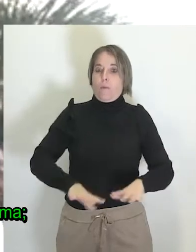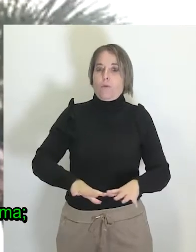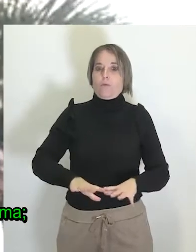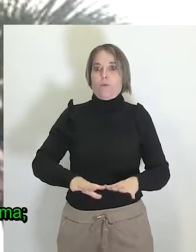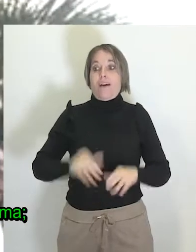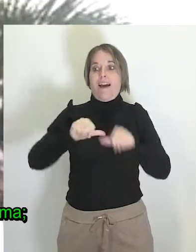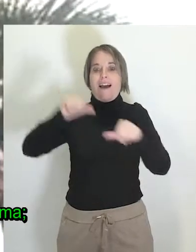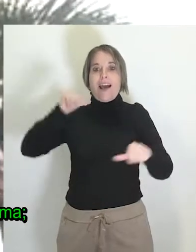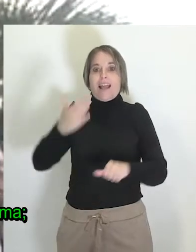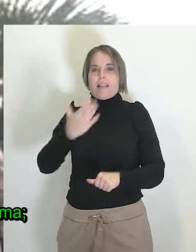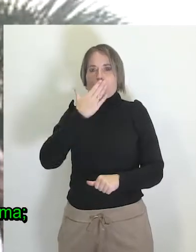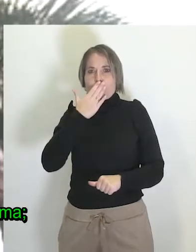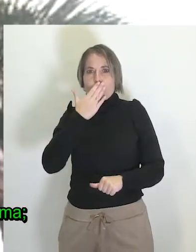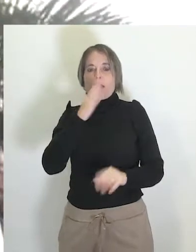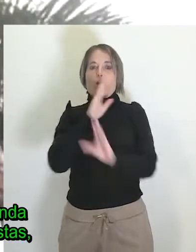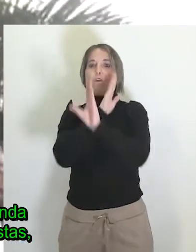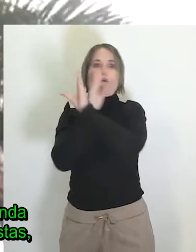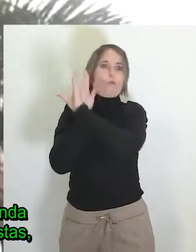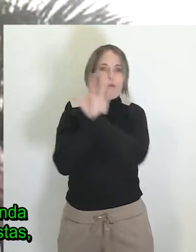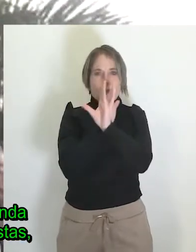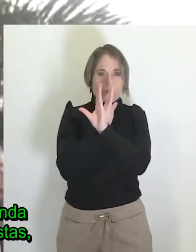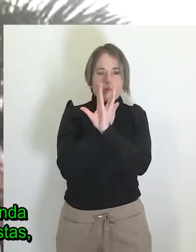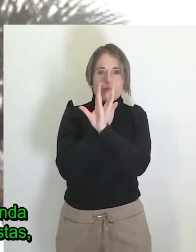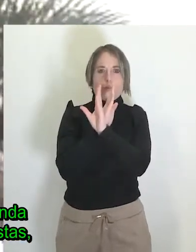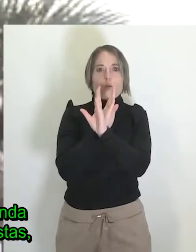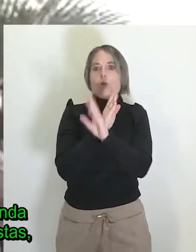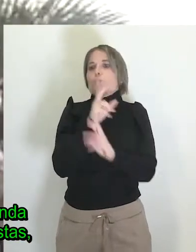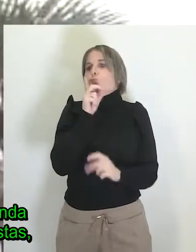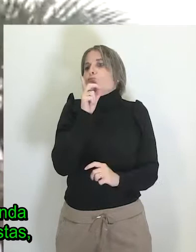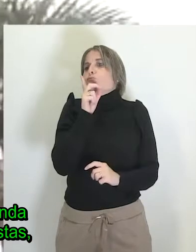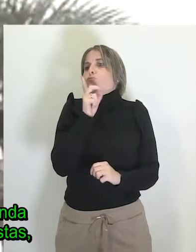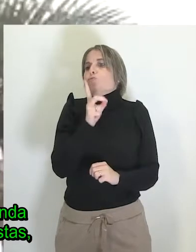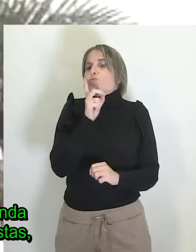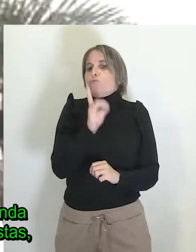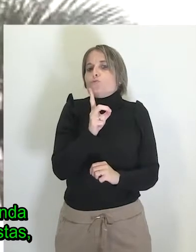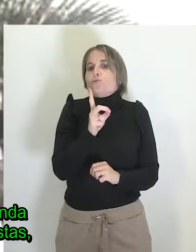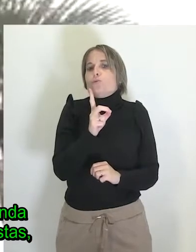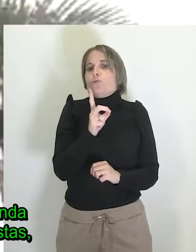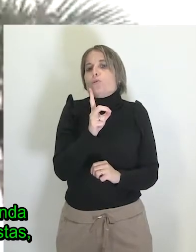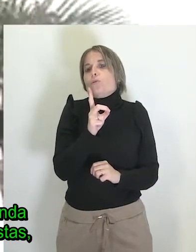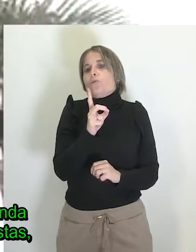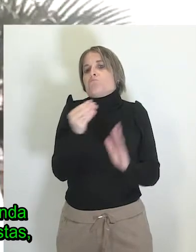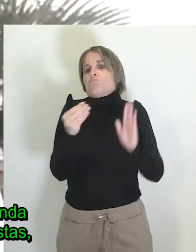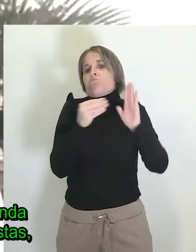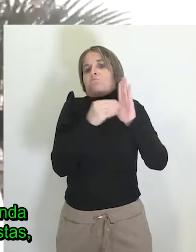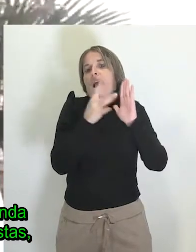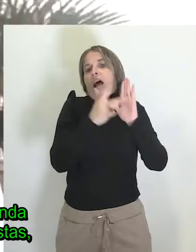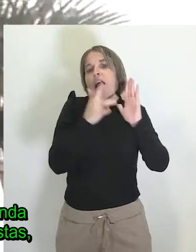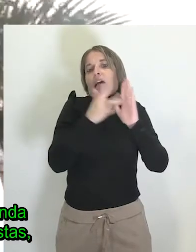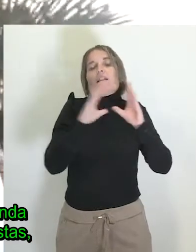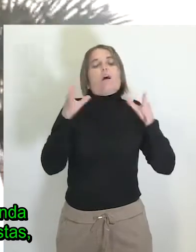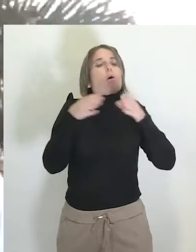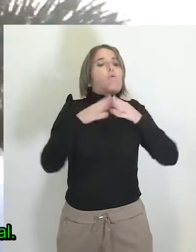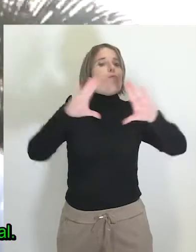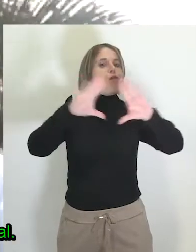tema tabú, oculto, que solamente estaba en la agenda y en la demanda